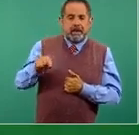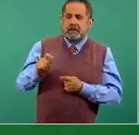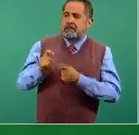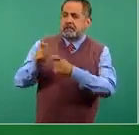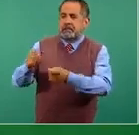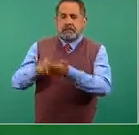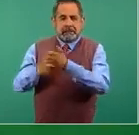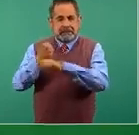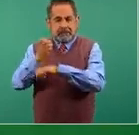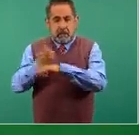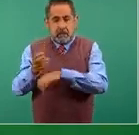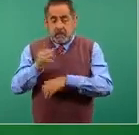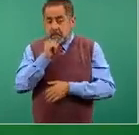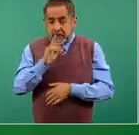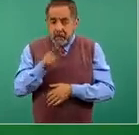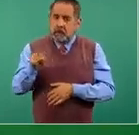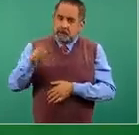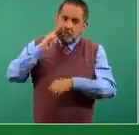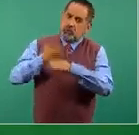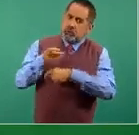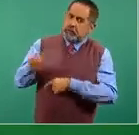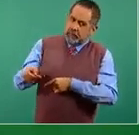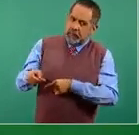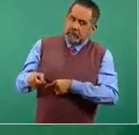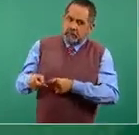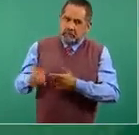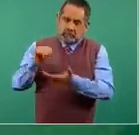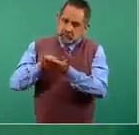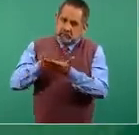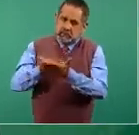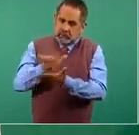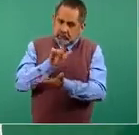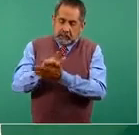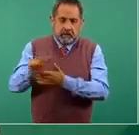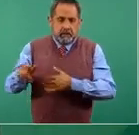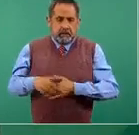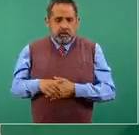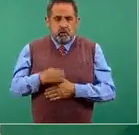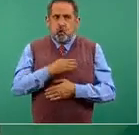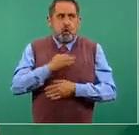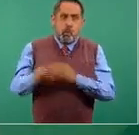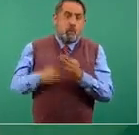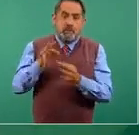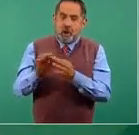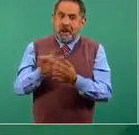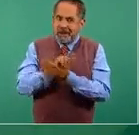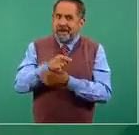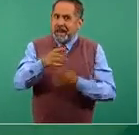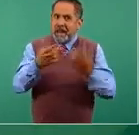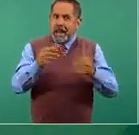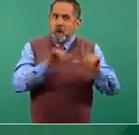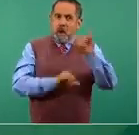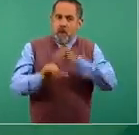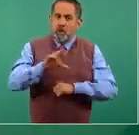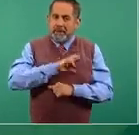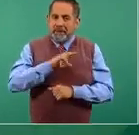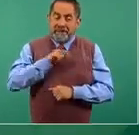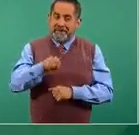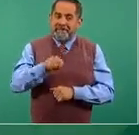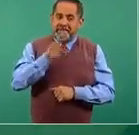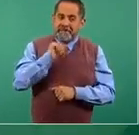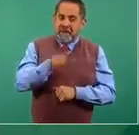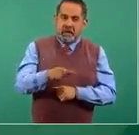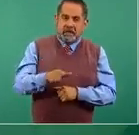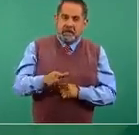sanitaria estatal, lo cual es una obligación establecida por ley. Se incumplió en ella por parte de este laboratorio privado, laboratorio que no